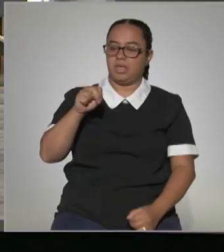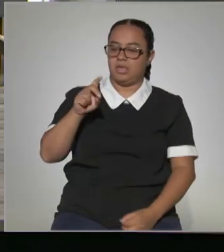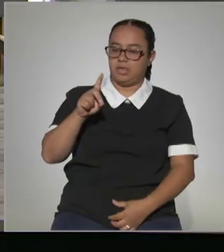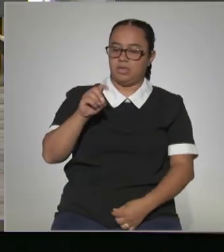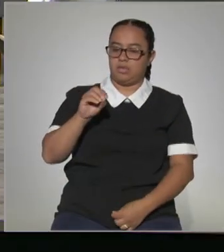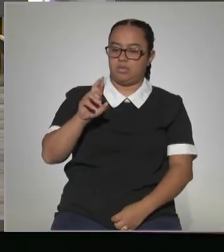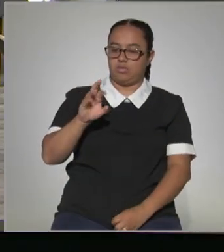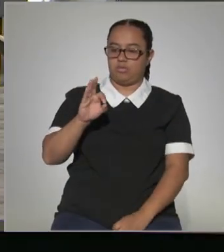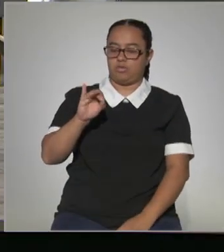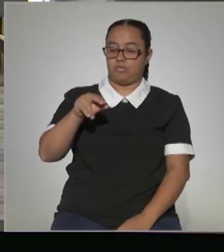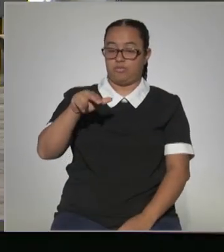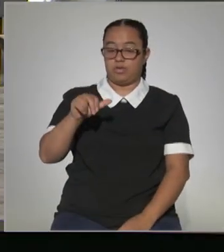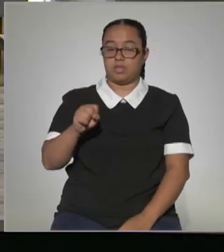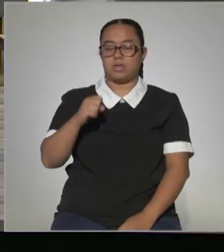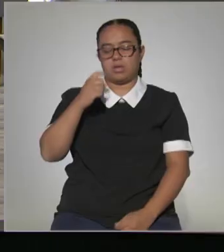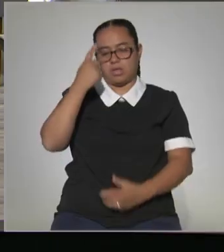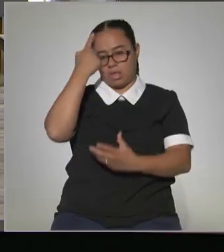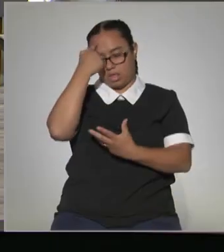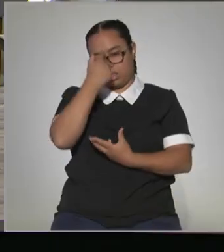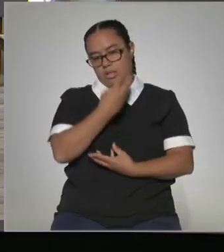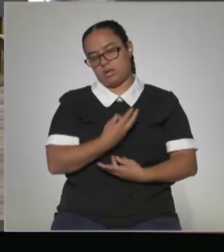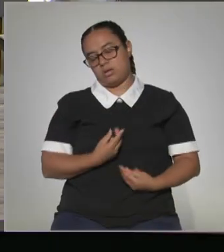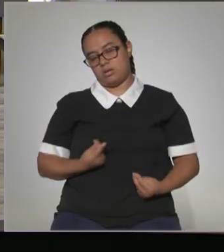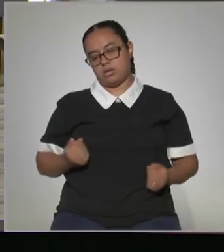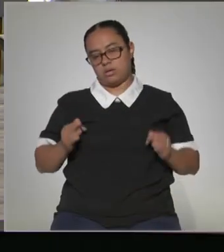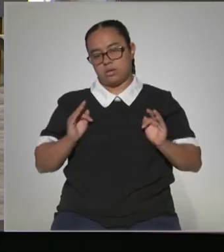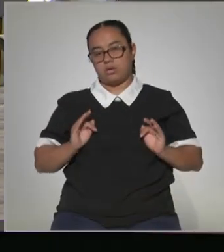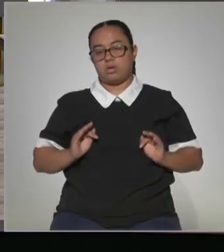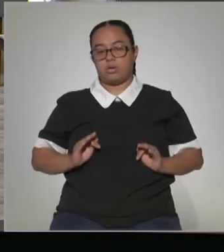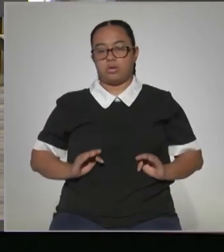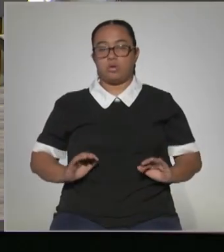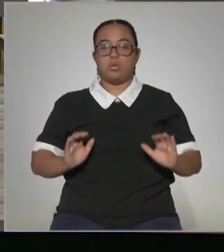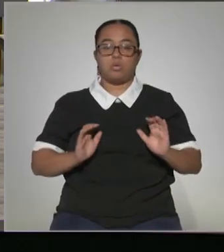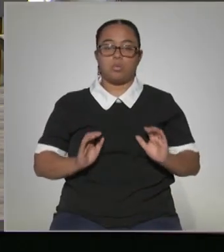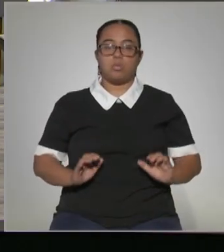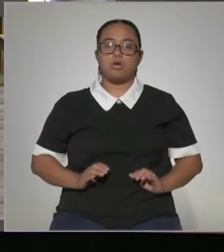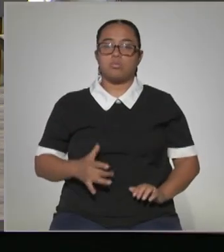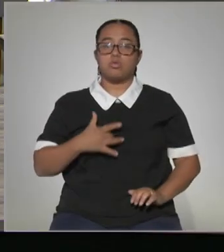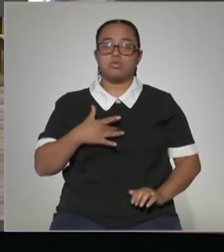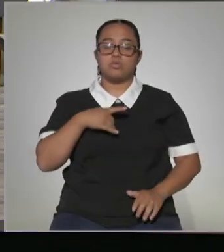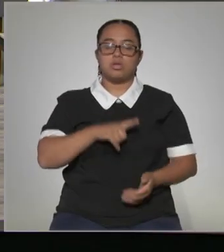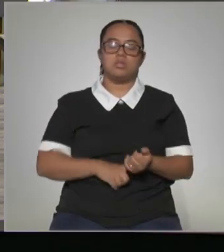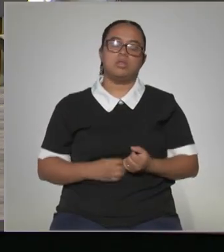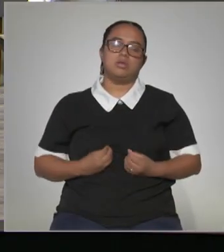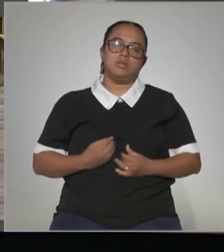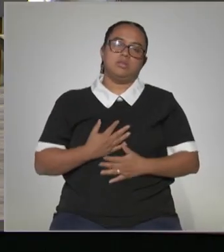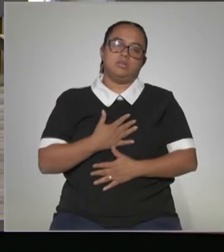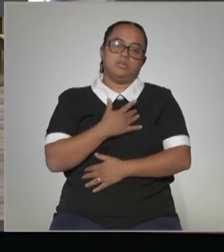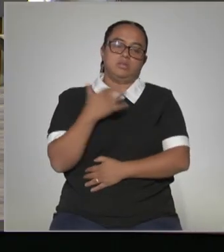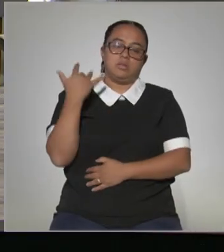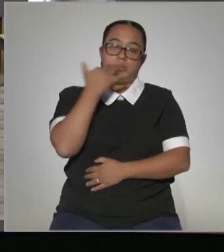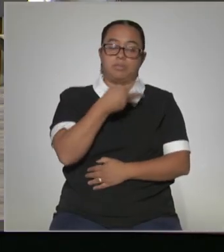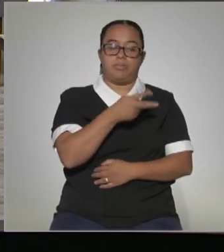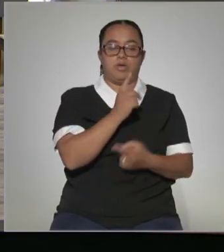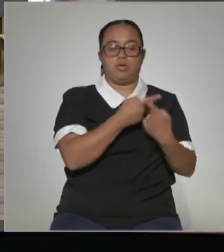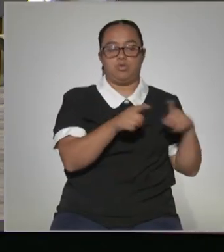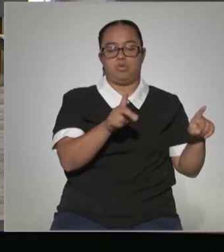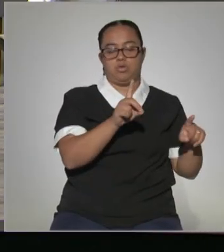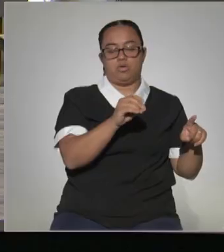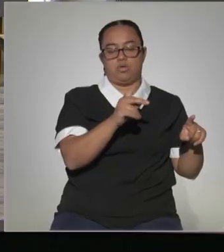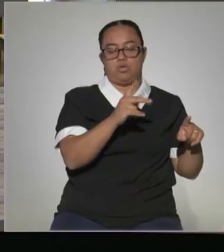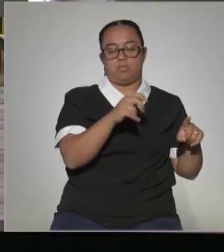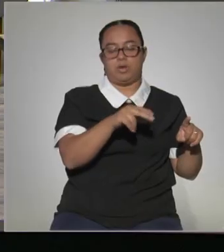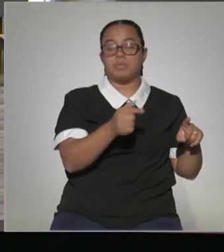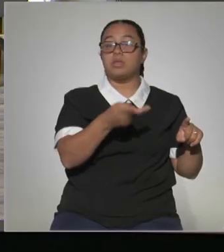endorfinas que se liberan en todo el cuerpo y genera placer, diferente a la dopamina, pero genera